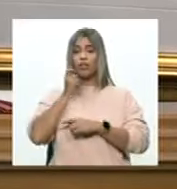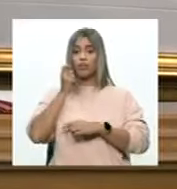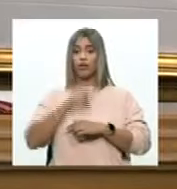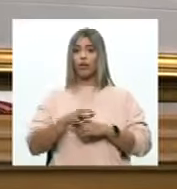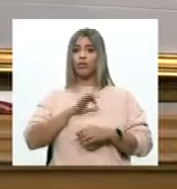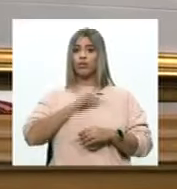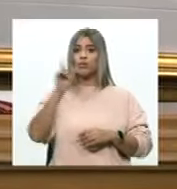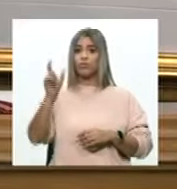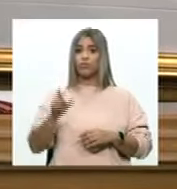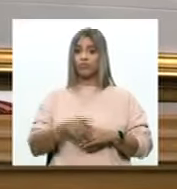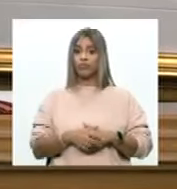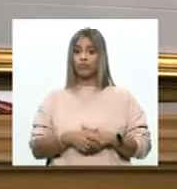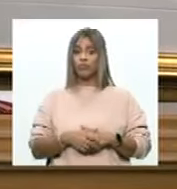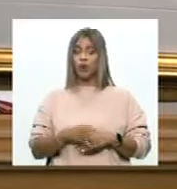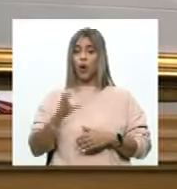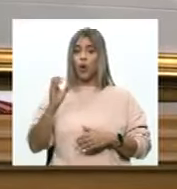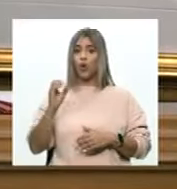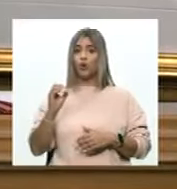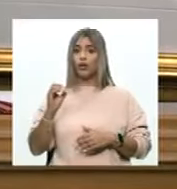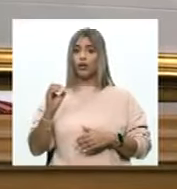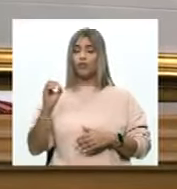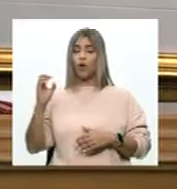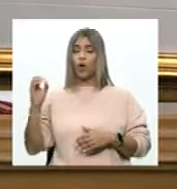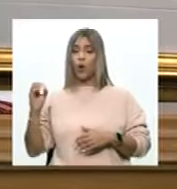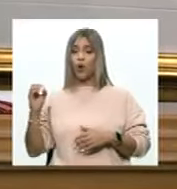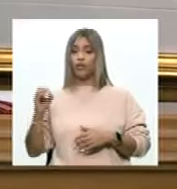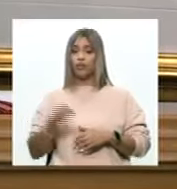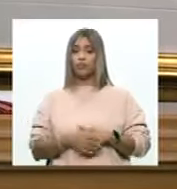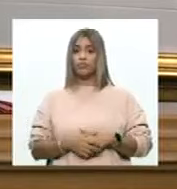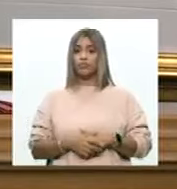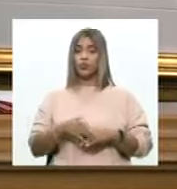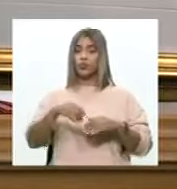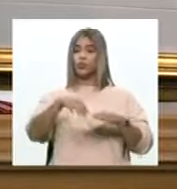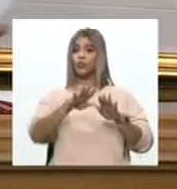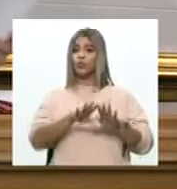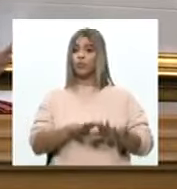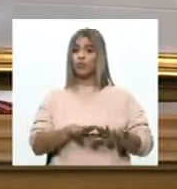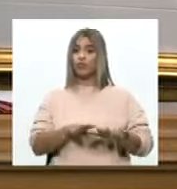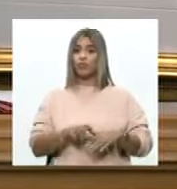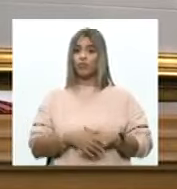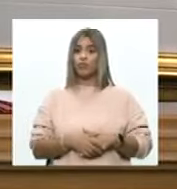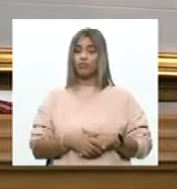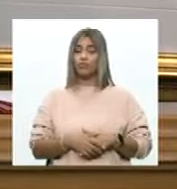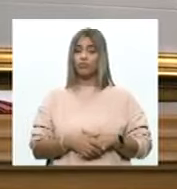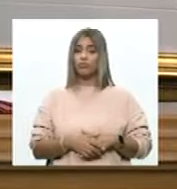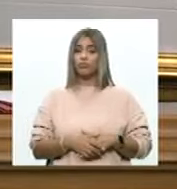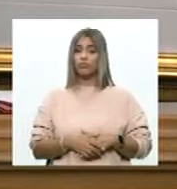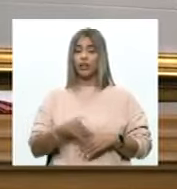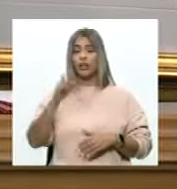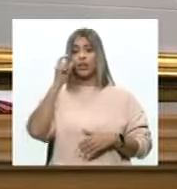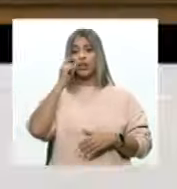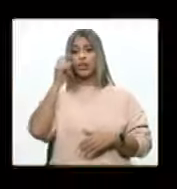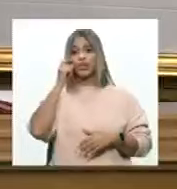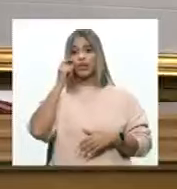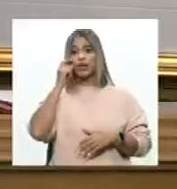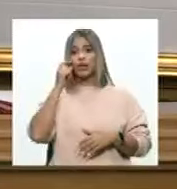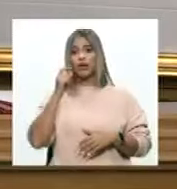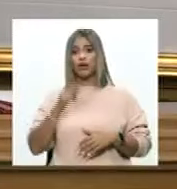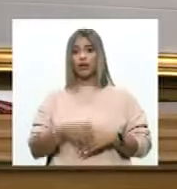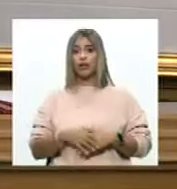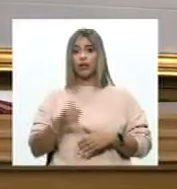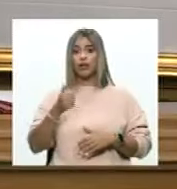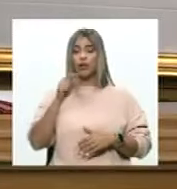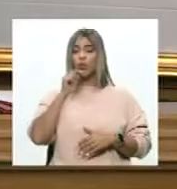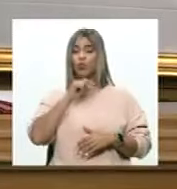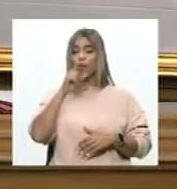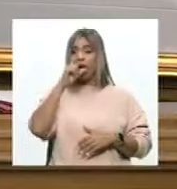al señor diputado Octavio Horta. Fue suspendido exactamente el día 10 de